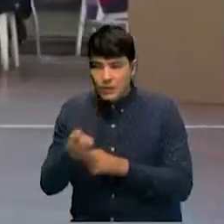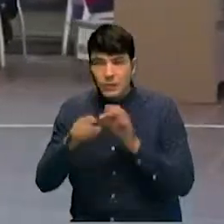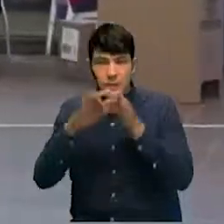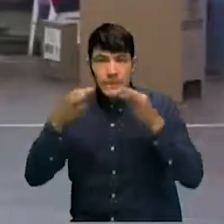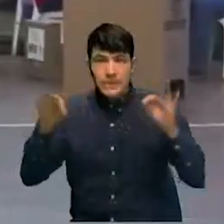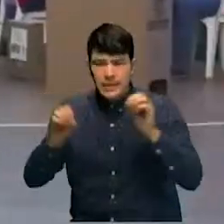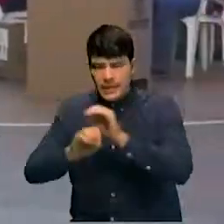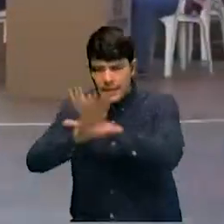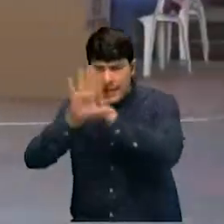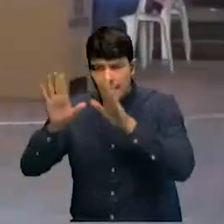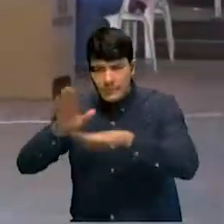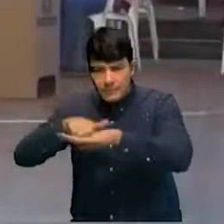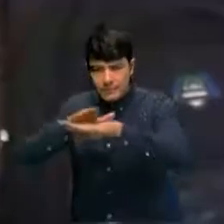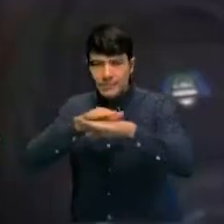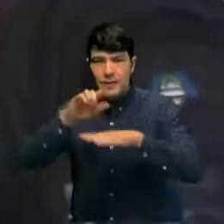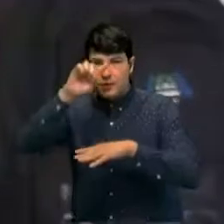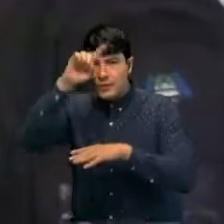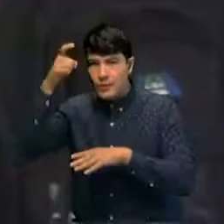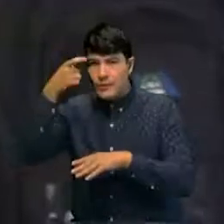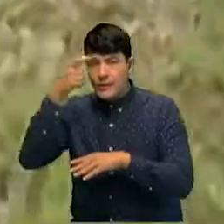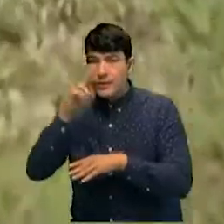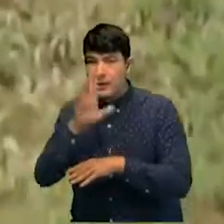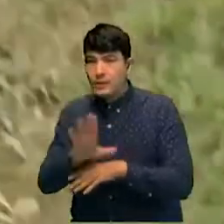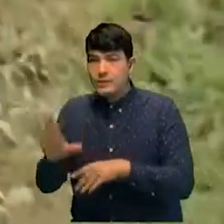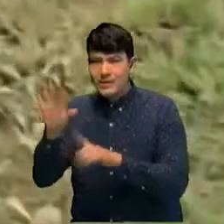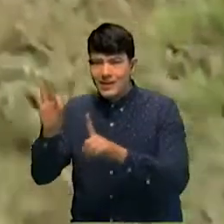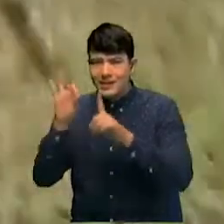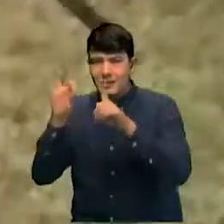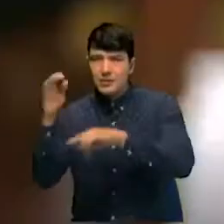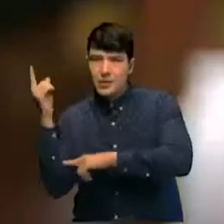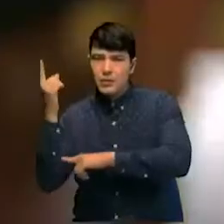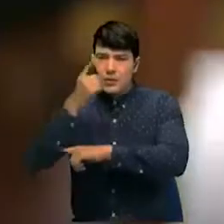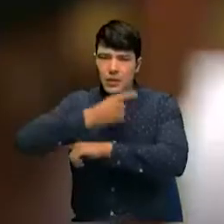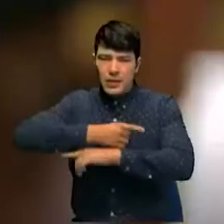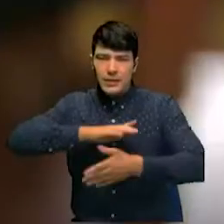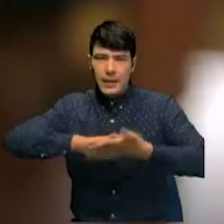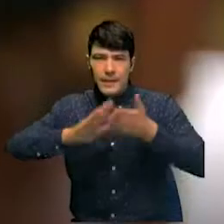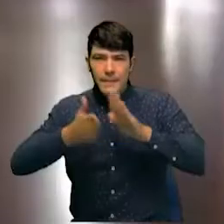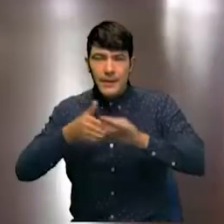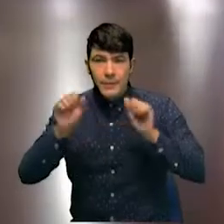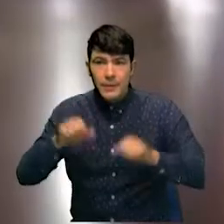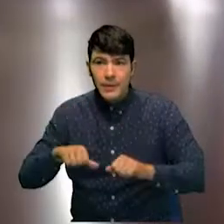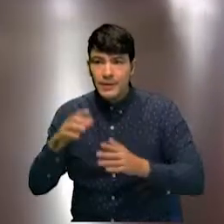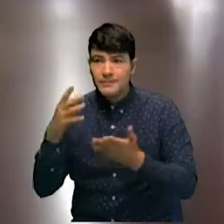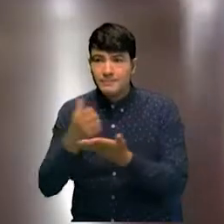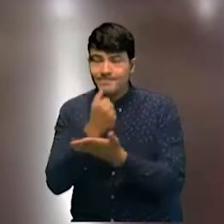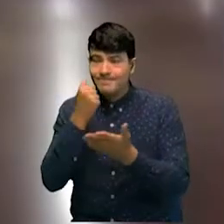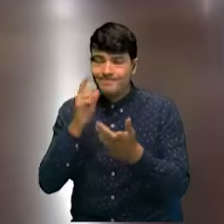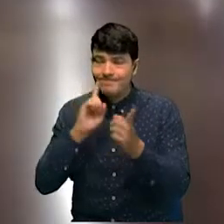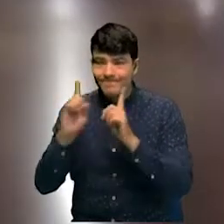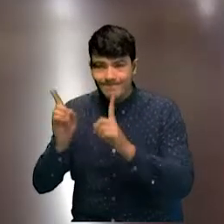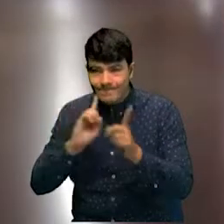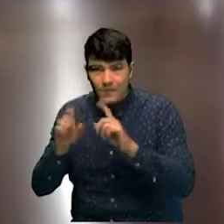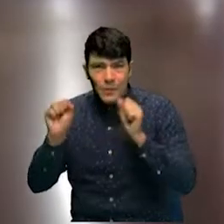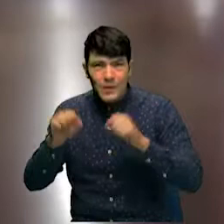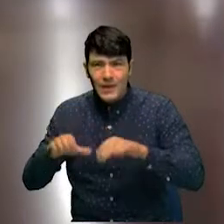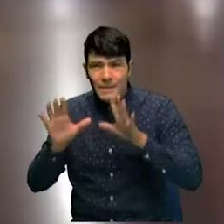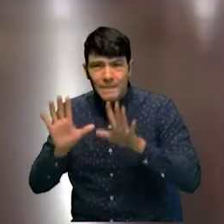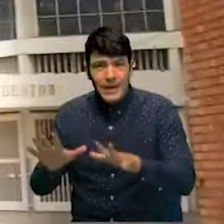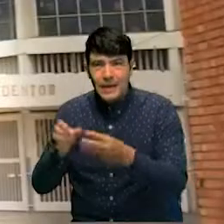y electores es garantizar una jornada en paz y lograr diálogos para frenar este accionar violento en norte de Santander.